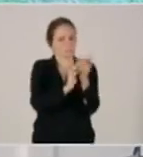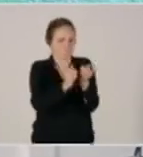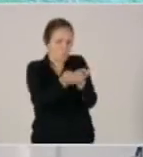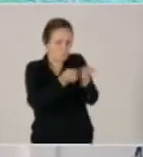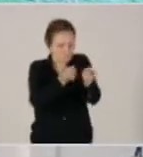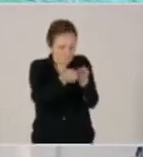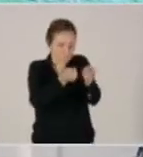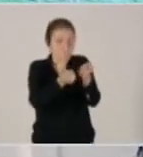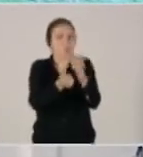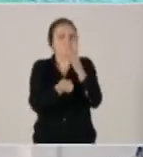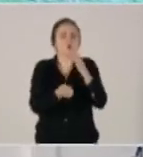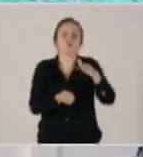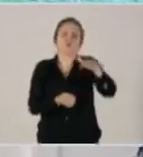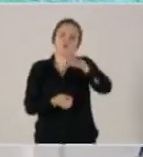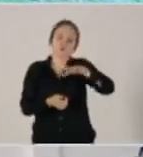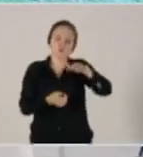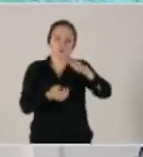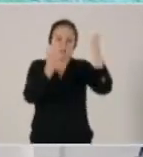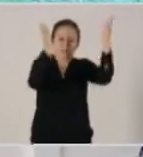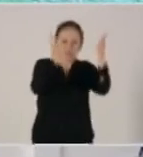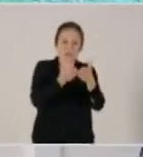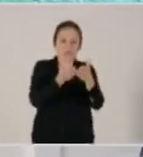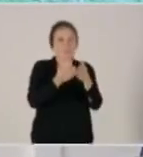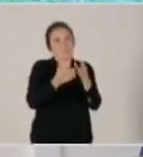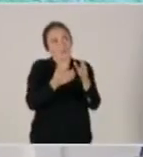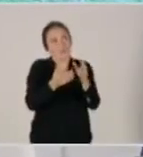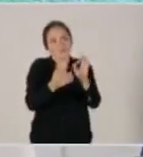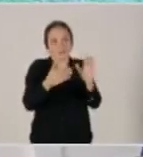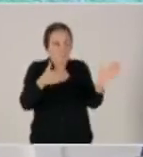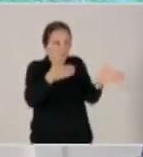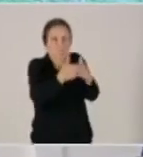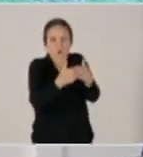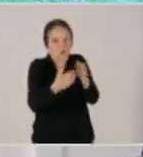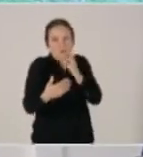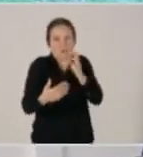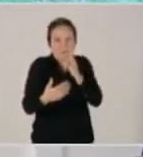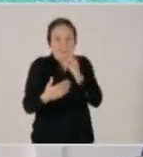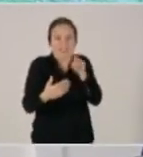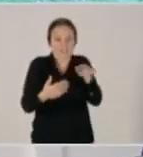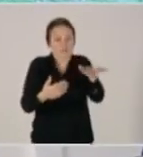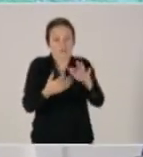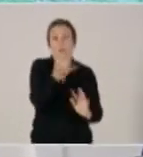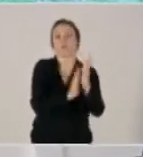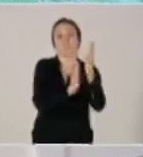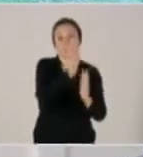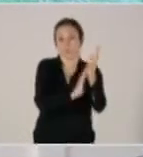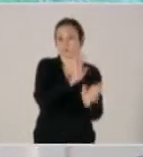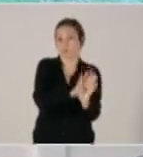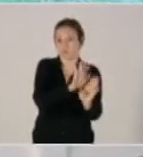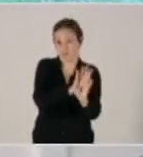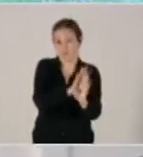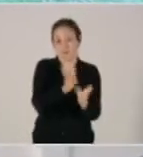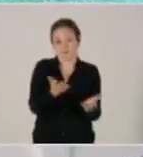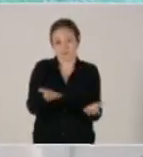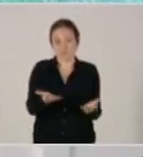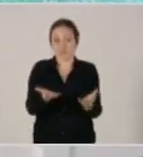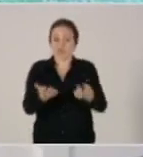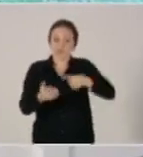de Barranco no hemos podido cerrar no hay acceso son barrancos casi verticales y por ahí se sigue propagando el incendio lo que se ha hecho es